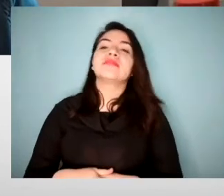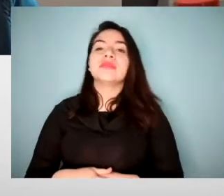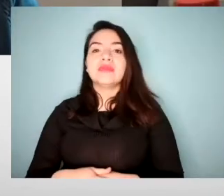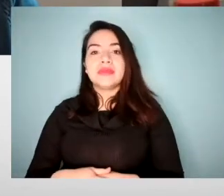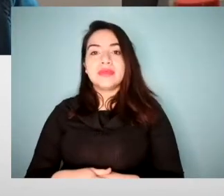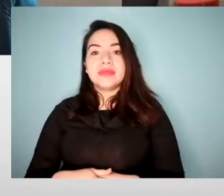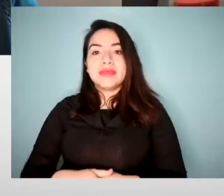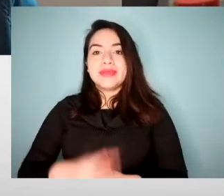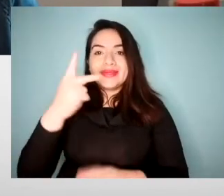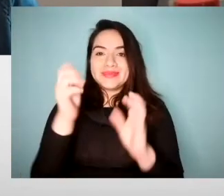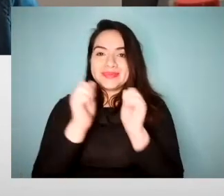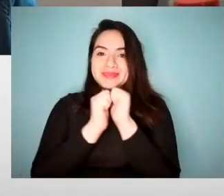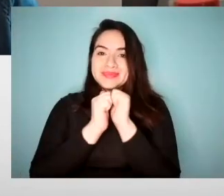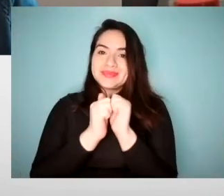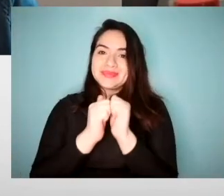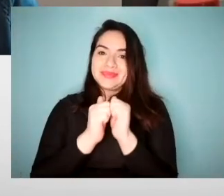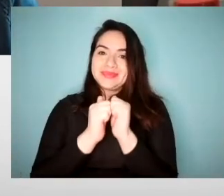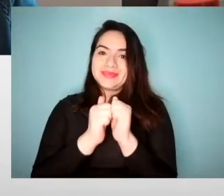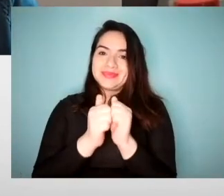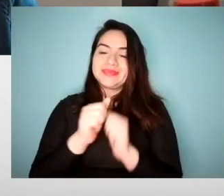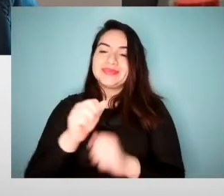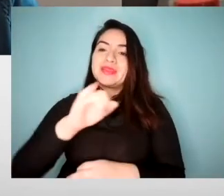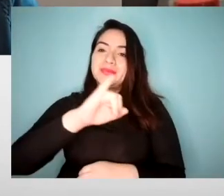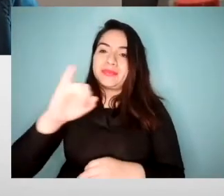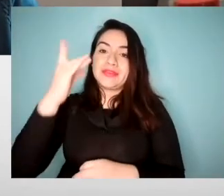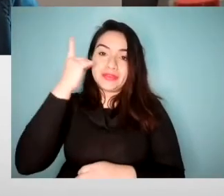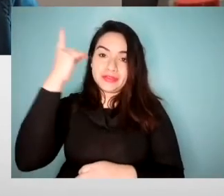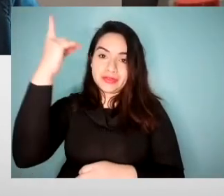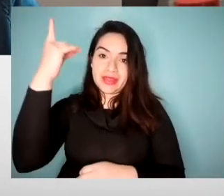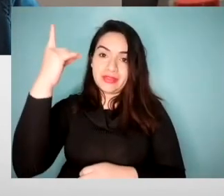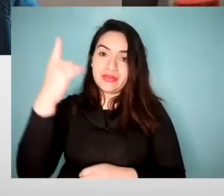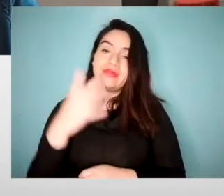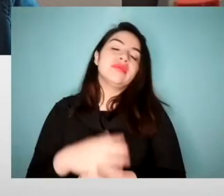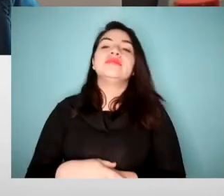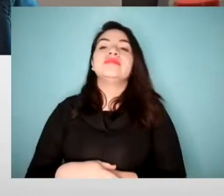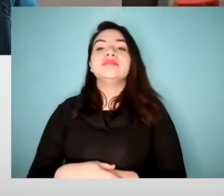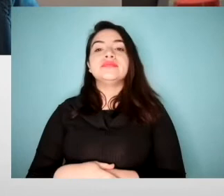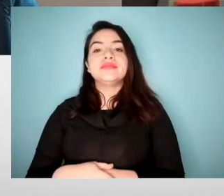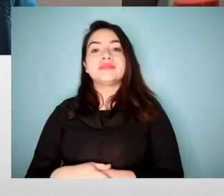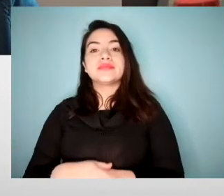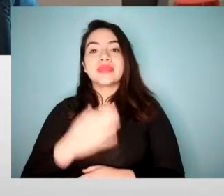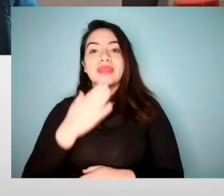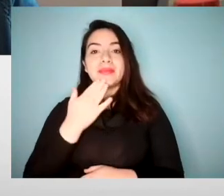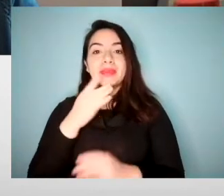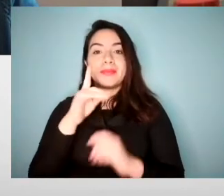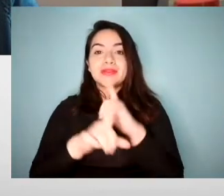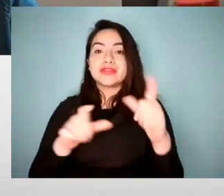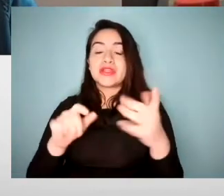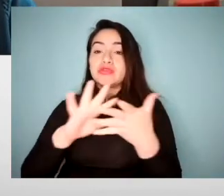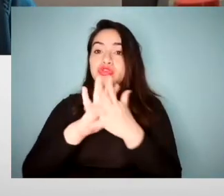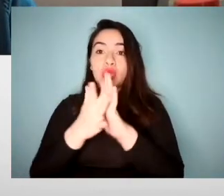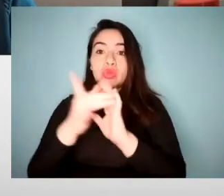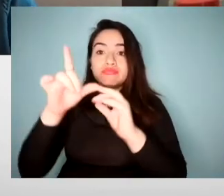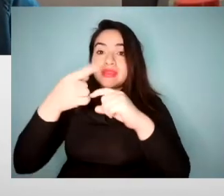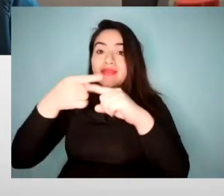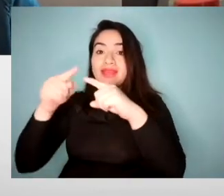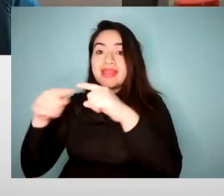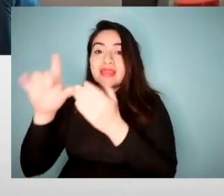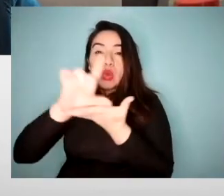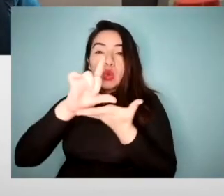colegas durante los postdocs eran también personas, me imagino que de todas partes del mundo, correcto?